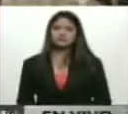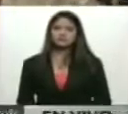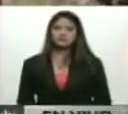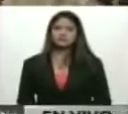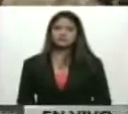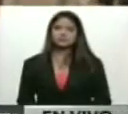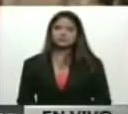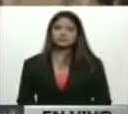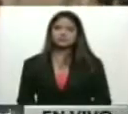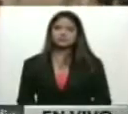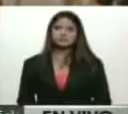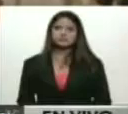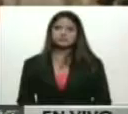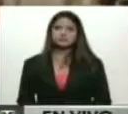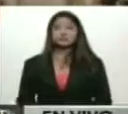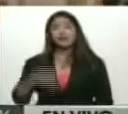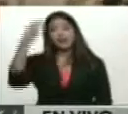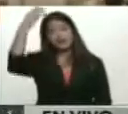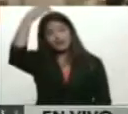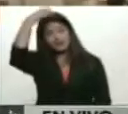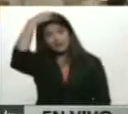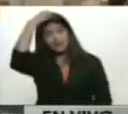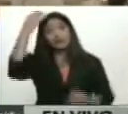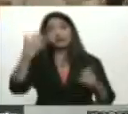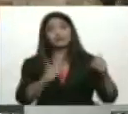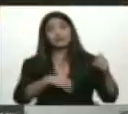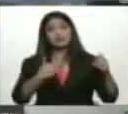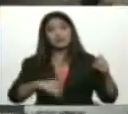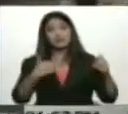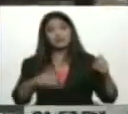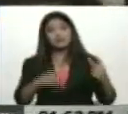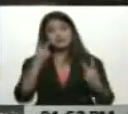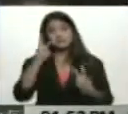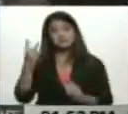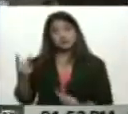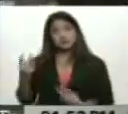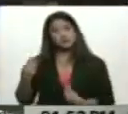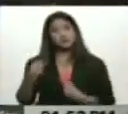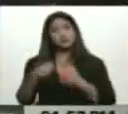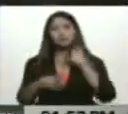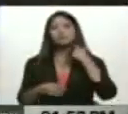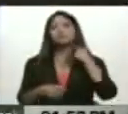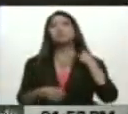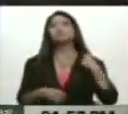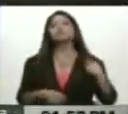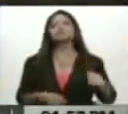de la bandola el rey de la bandola anselmo lópez vemos allí como